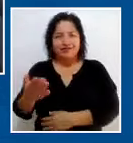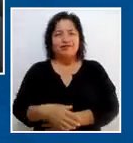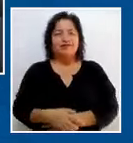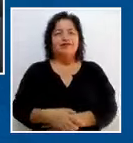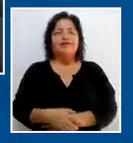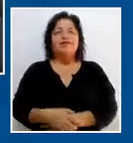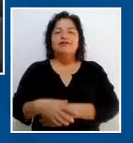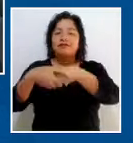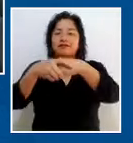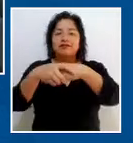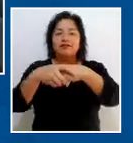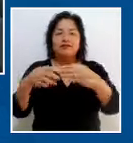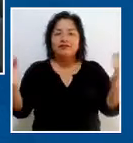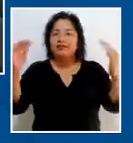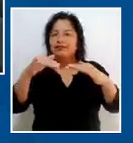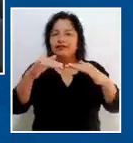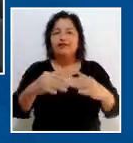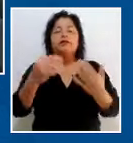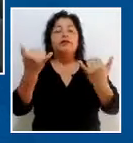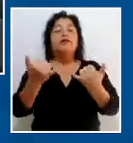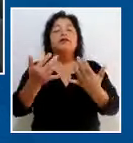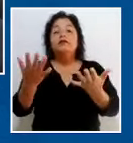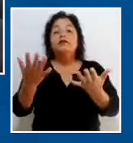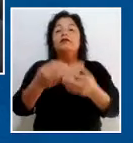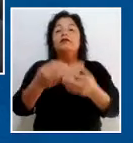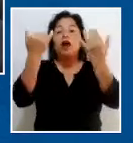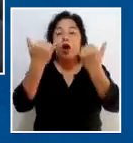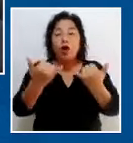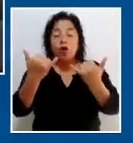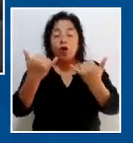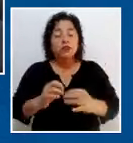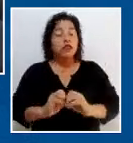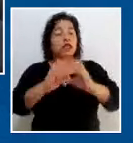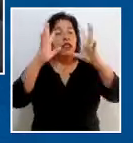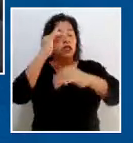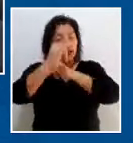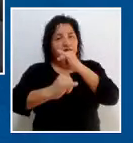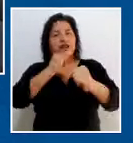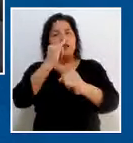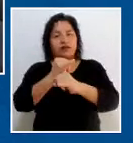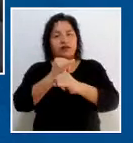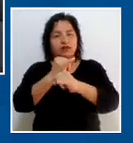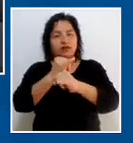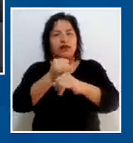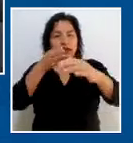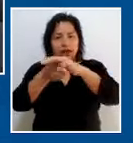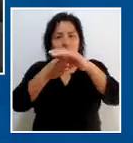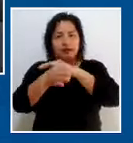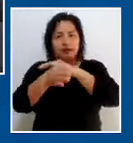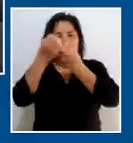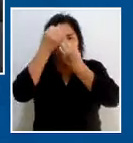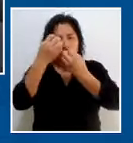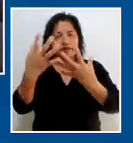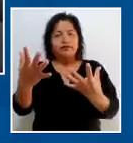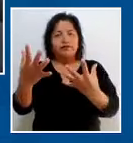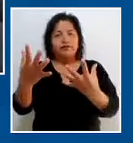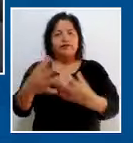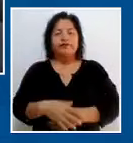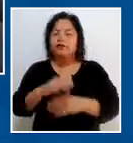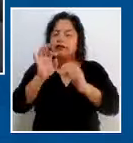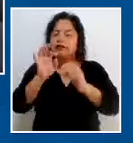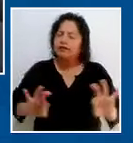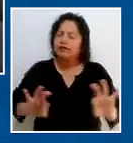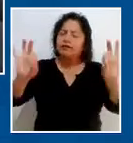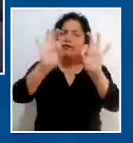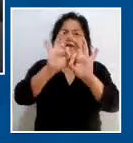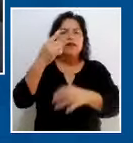preguntas. Una muy importante, hoy, debido a que se conmemora el Día Internacional del Acceso a la Información, es importante conocer en